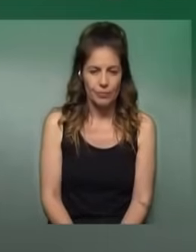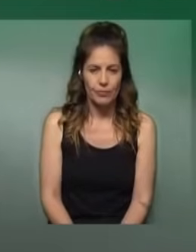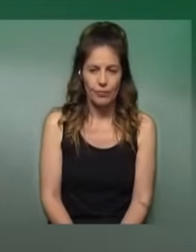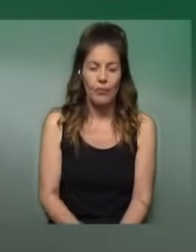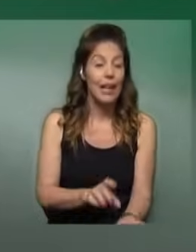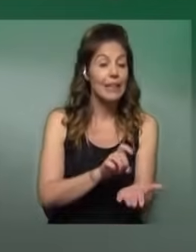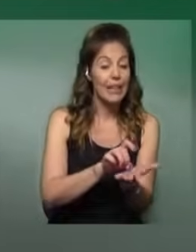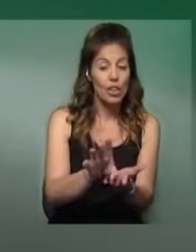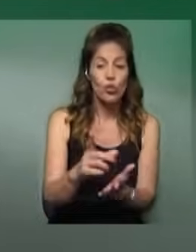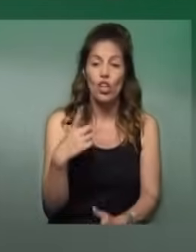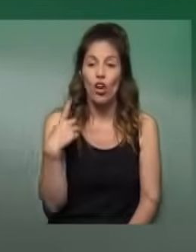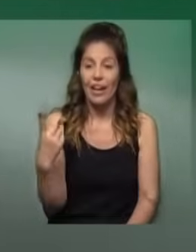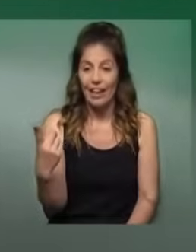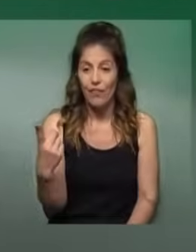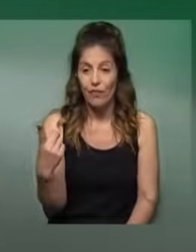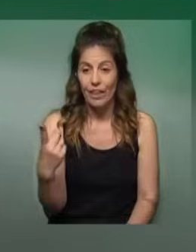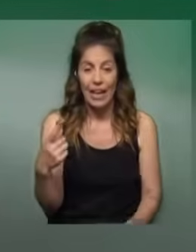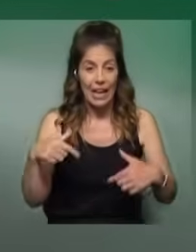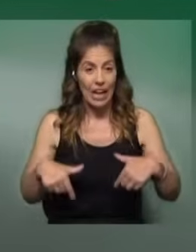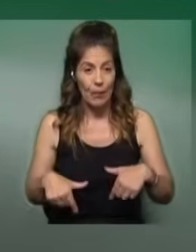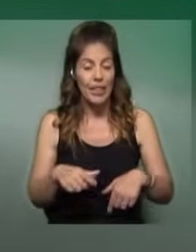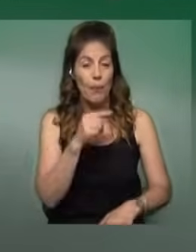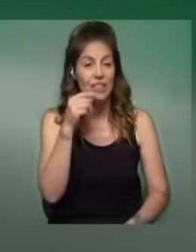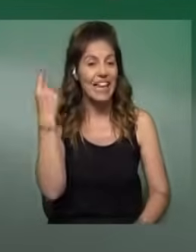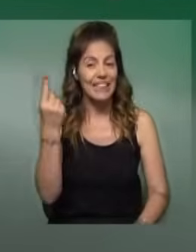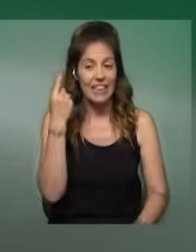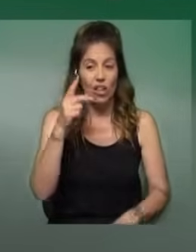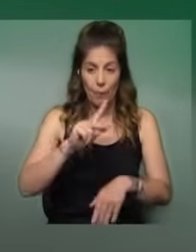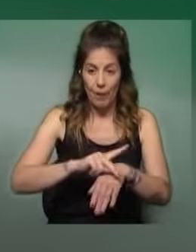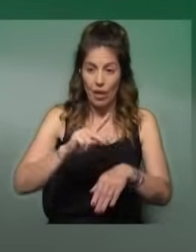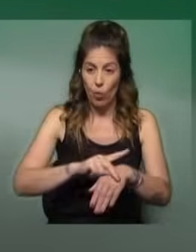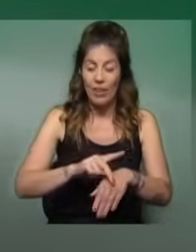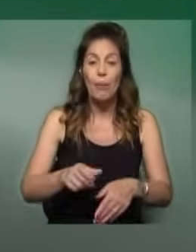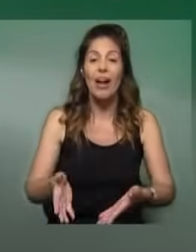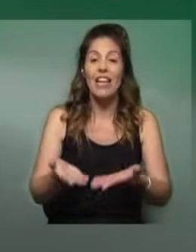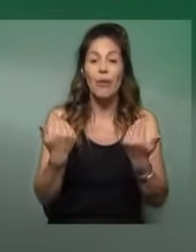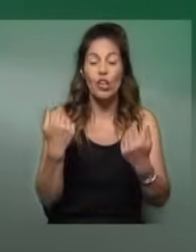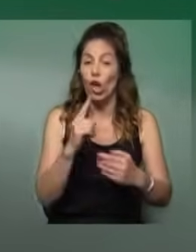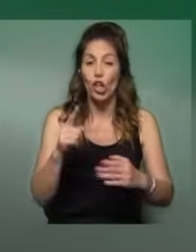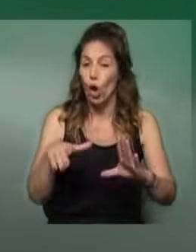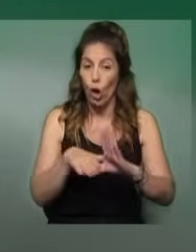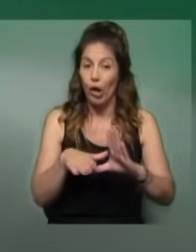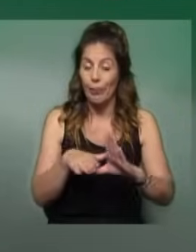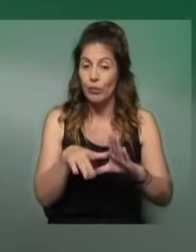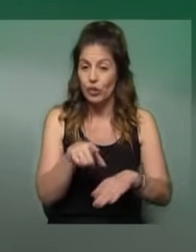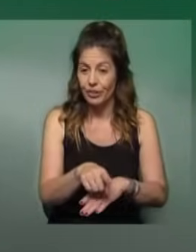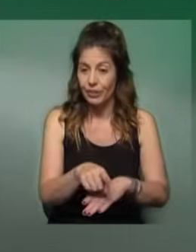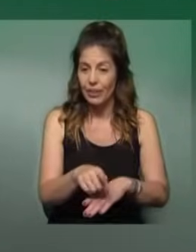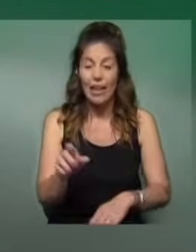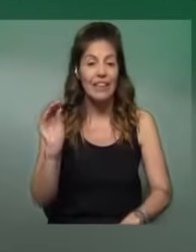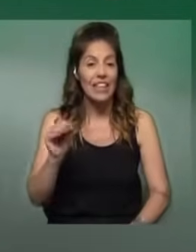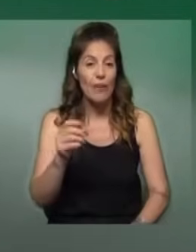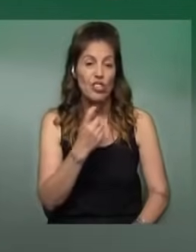destituyeron al jefe de gabinete de Interpol Paraguay tras el levantamiento indebido de de la alerta roja que pesaba sobre